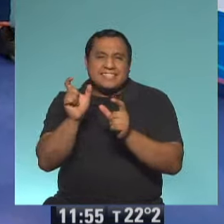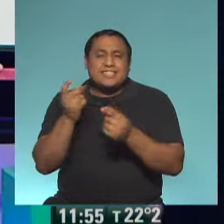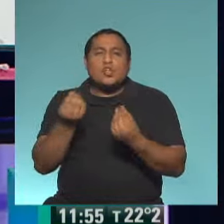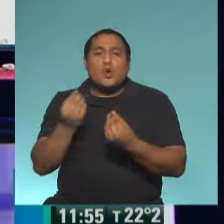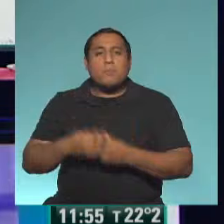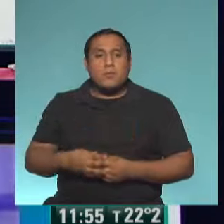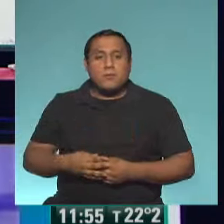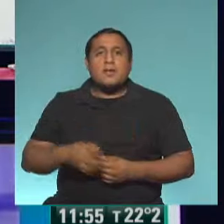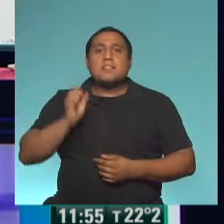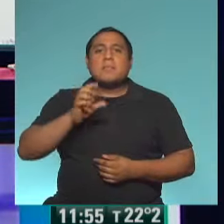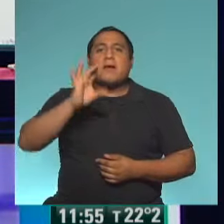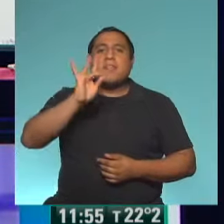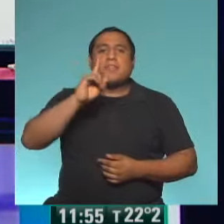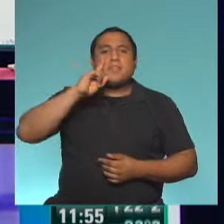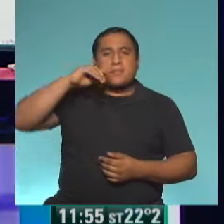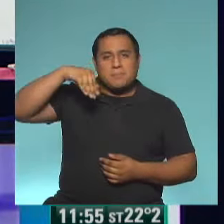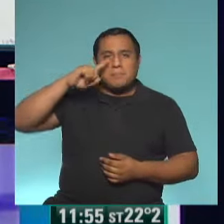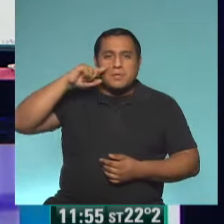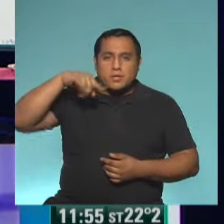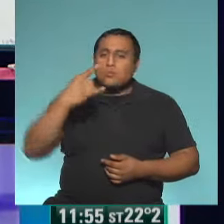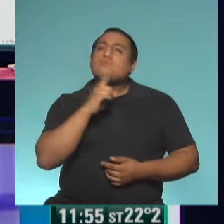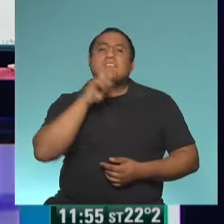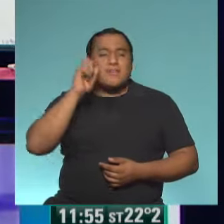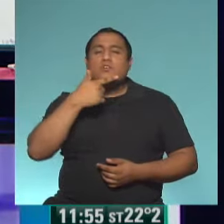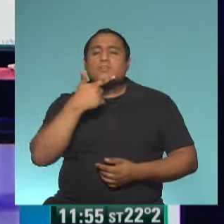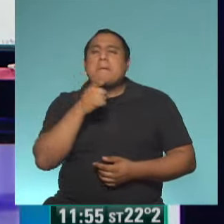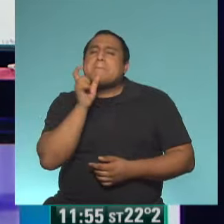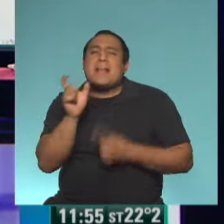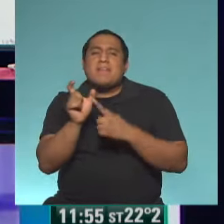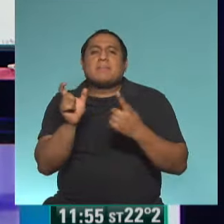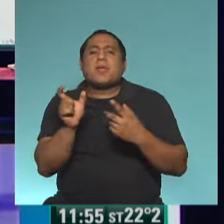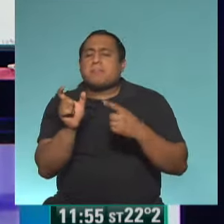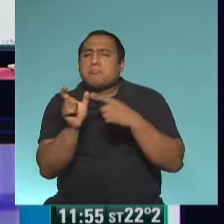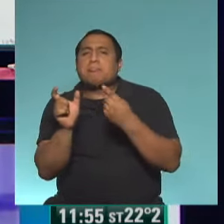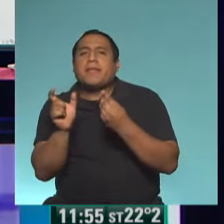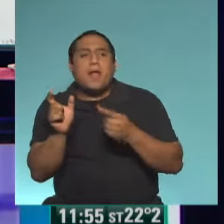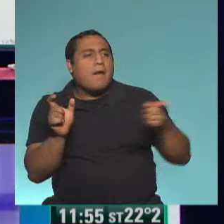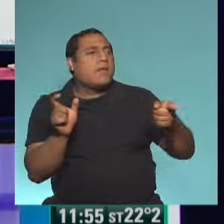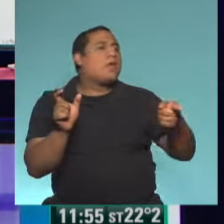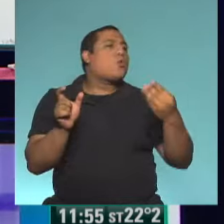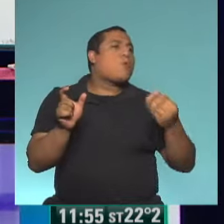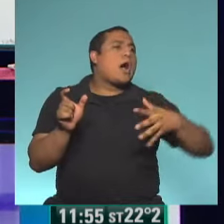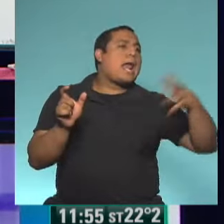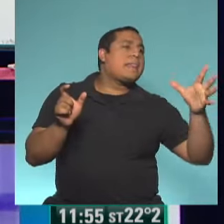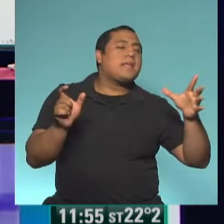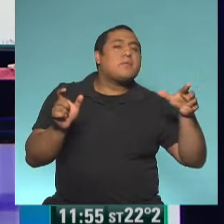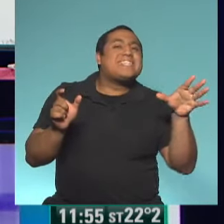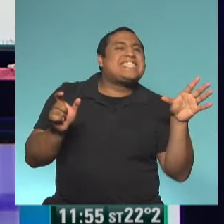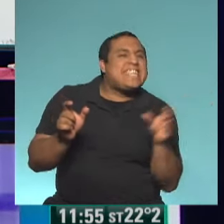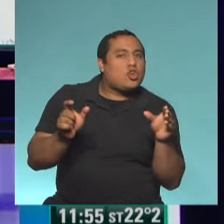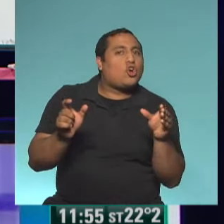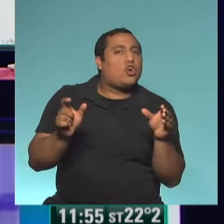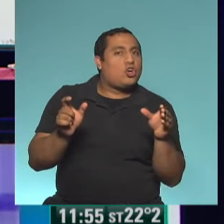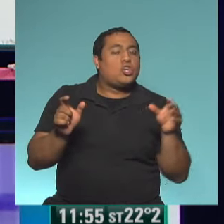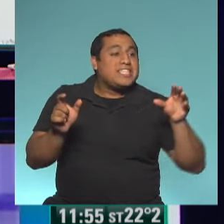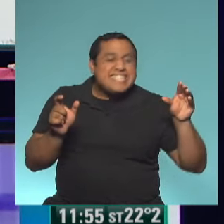llaman diminutivos. Es decir, que son palabras que nos permiten, bueno, ver eso, como transmitir el significado de